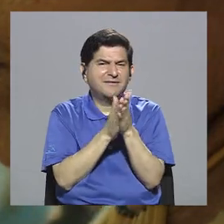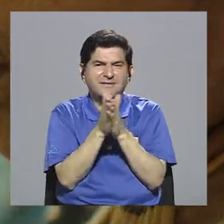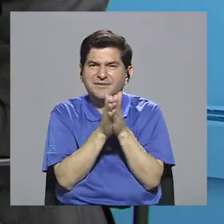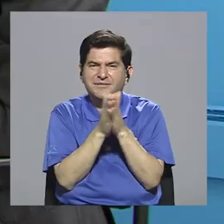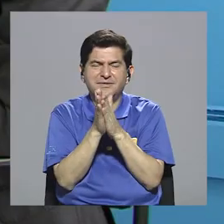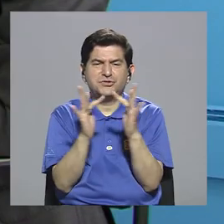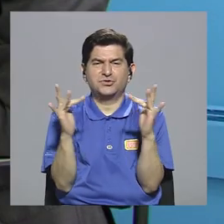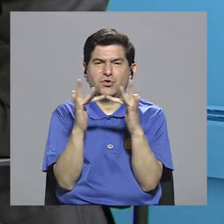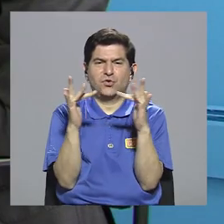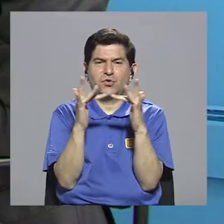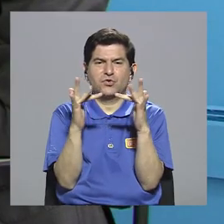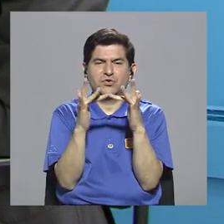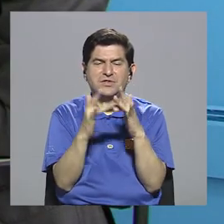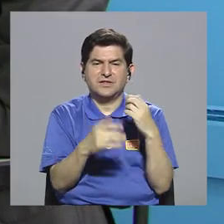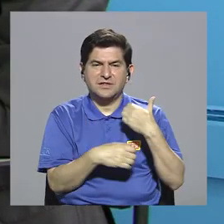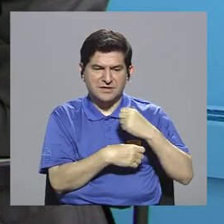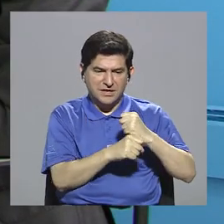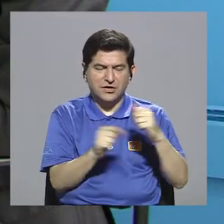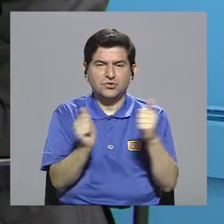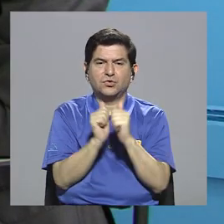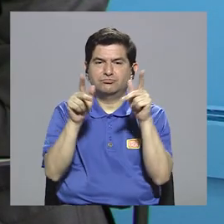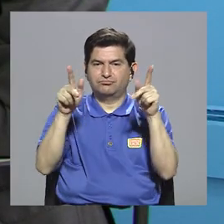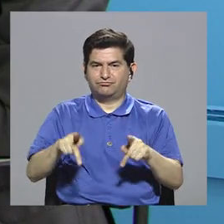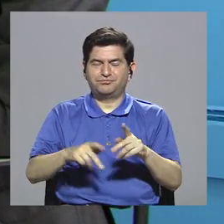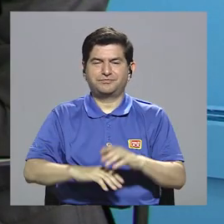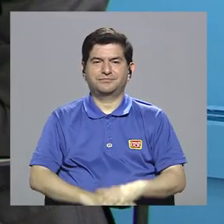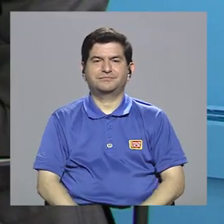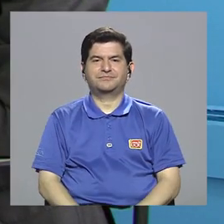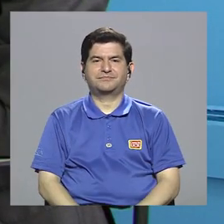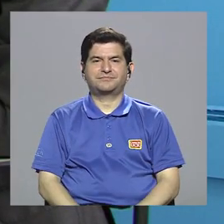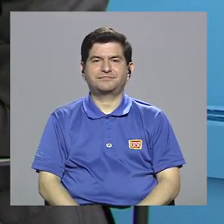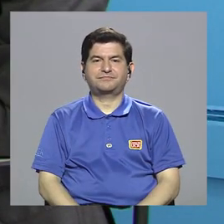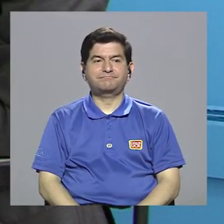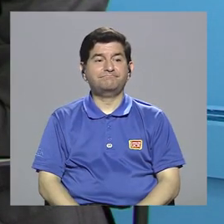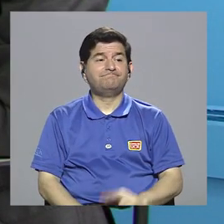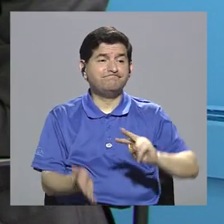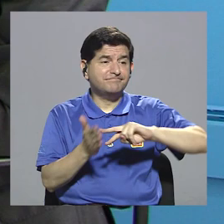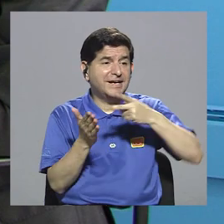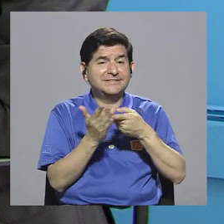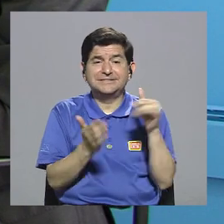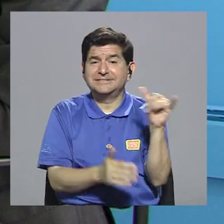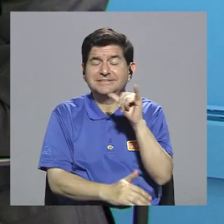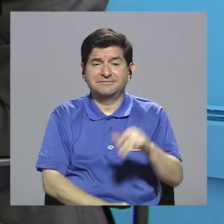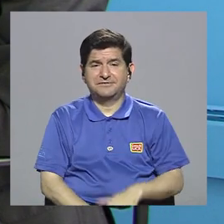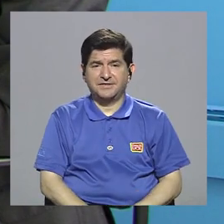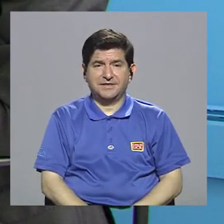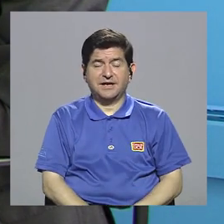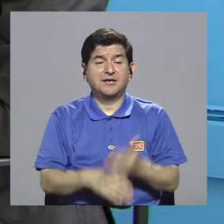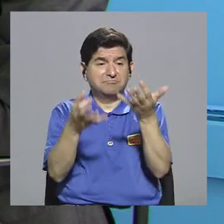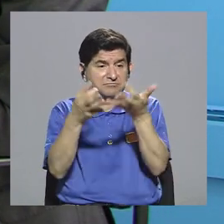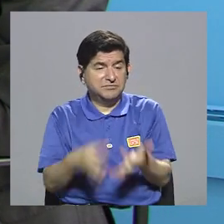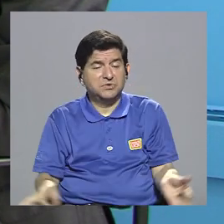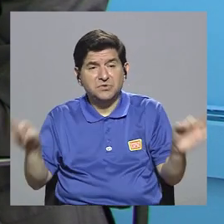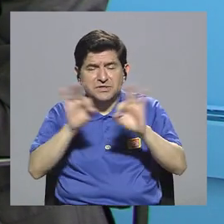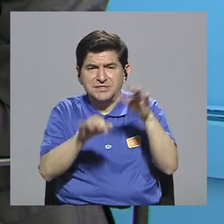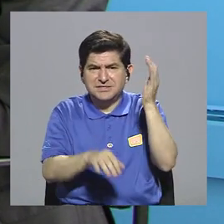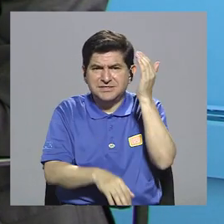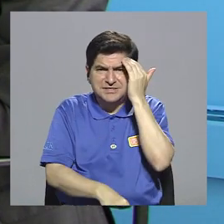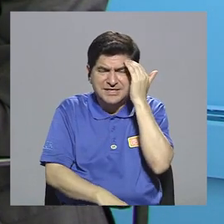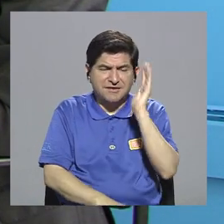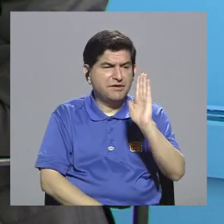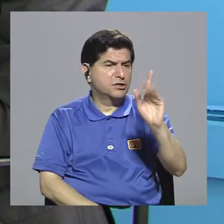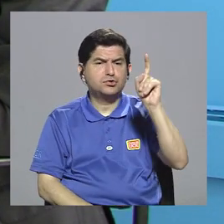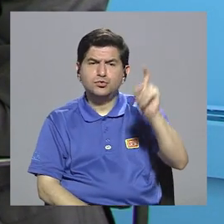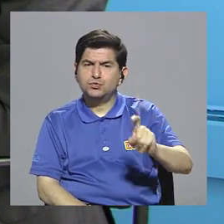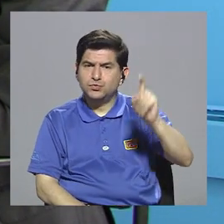el contacto que tienen las municipalidades con los ciudadanos verdad es también por ejemplo clave para conocer cuáles son